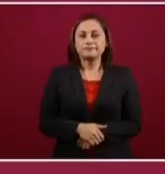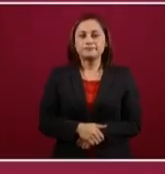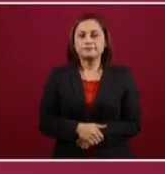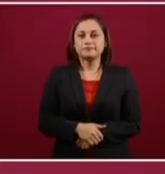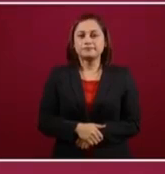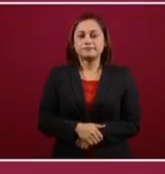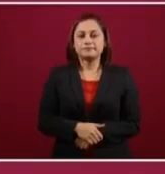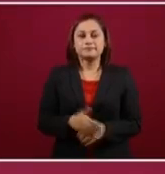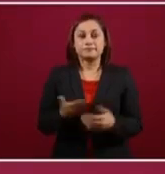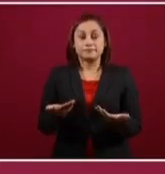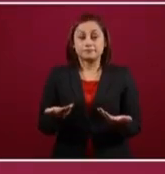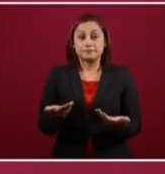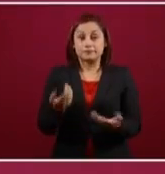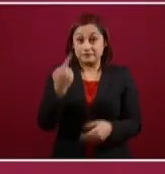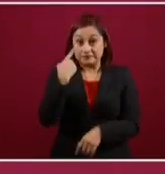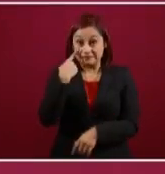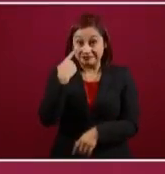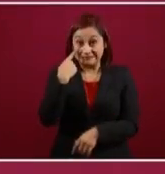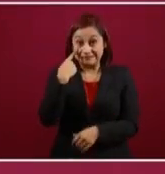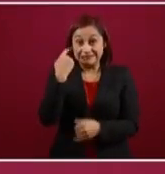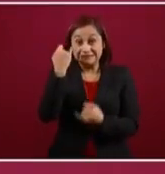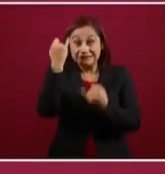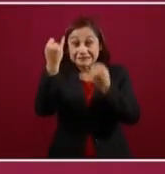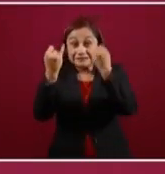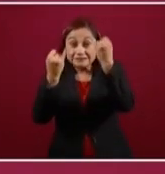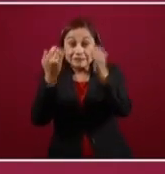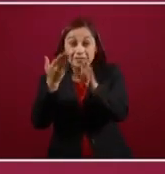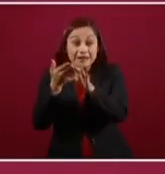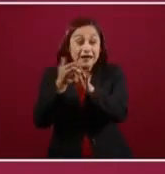el exceso de lo del Estado Mayor Presidencial,